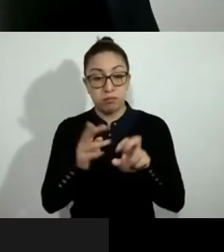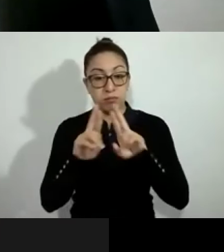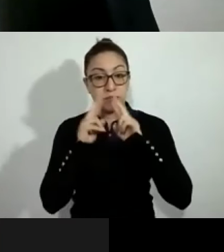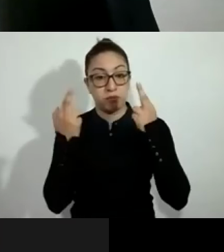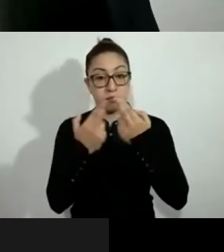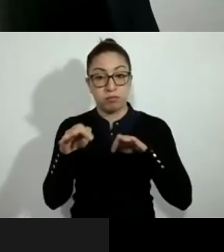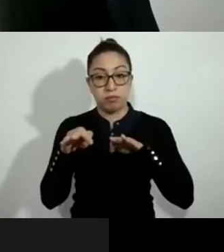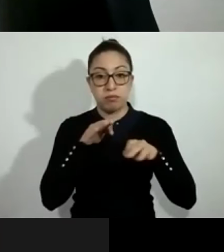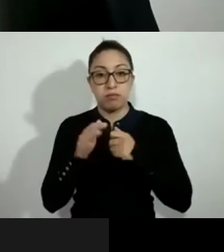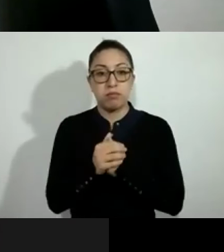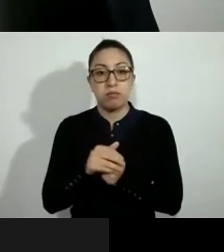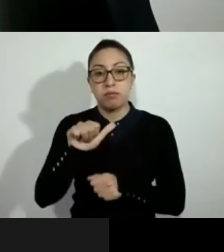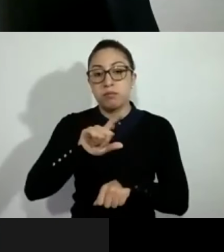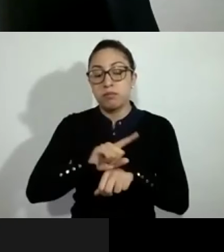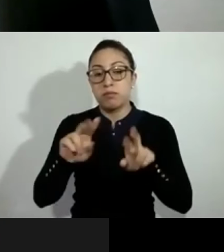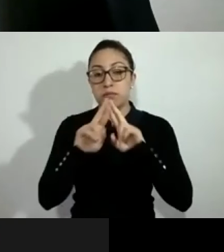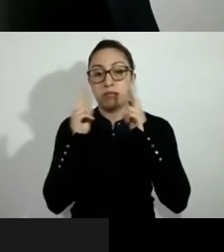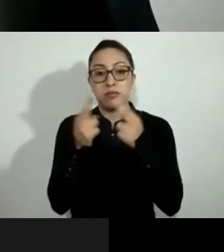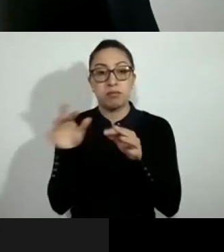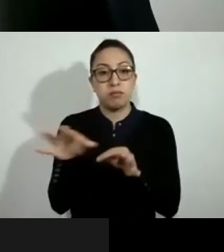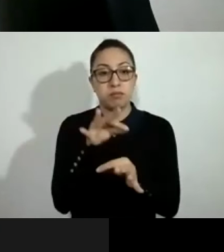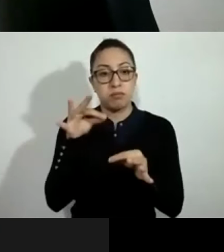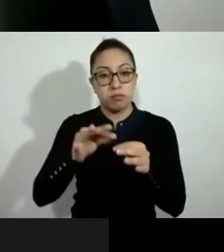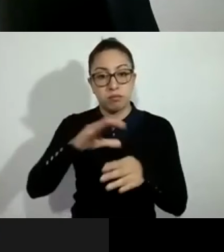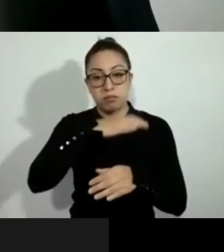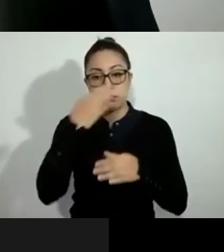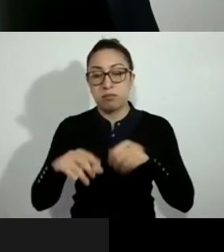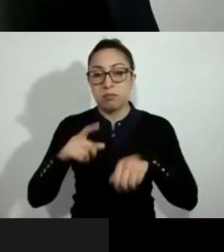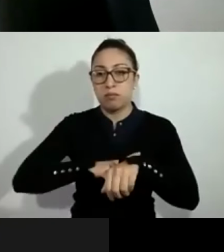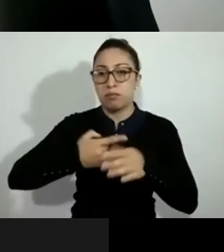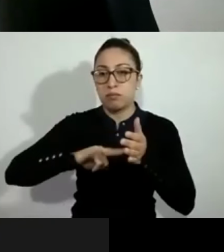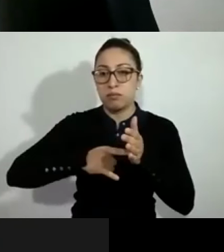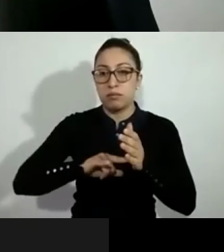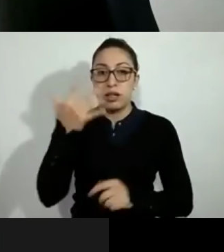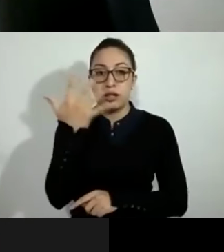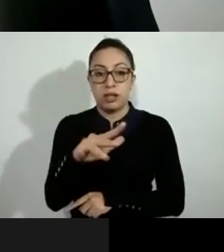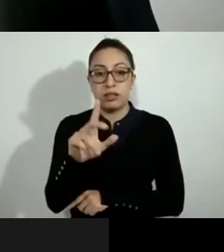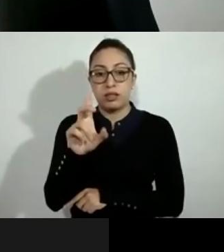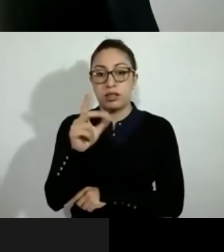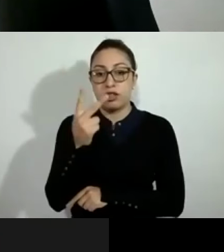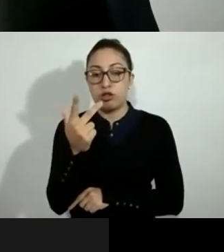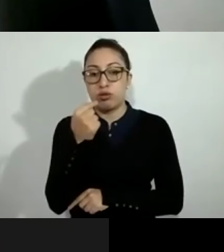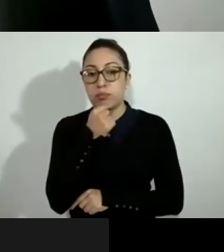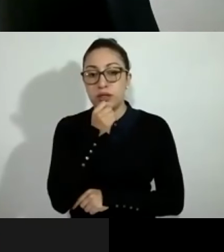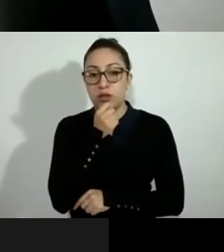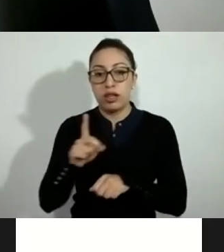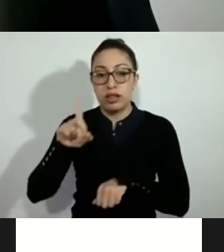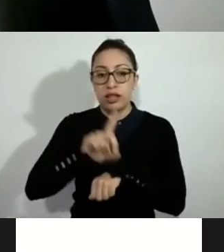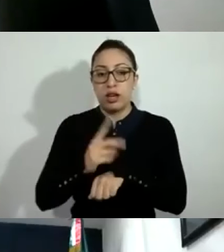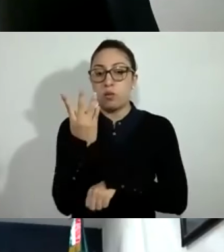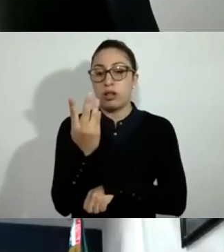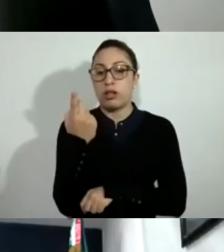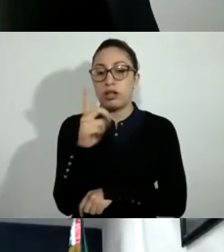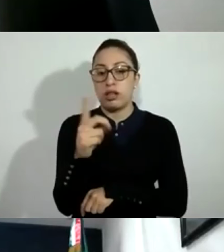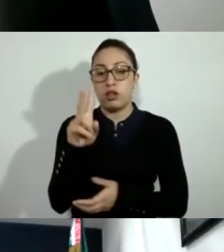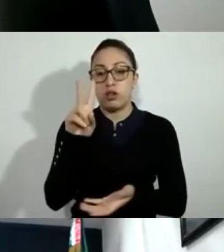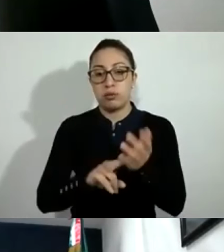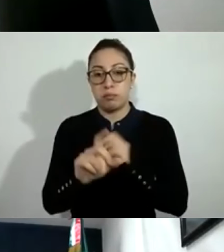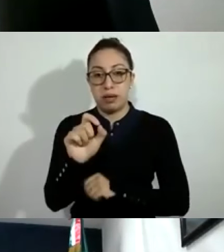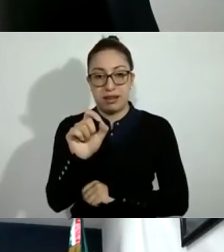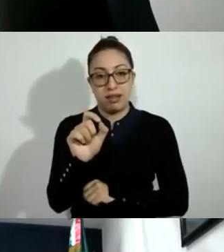dar por concluida la misma, siendo las 10:38 horas del día 4 de diciembre del